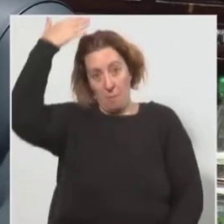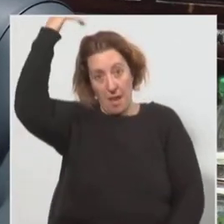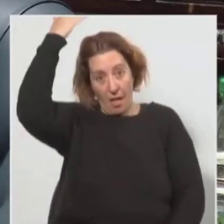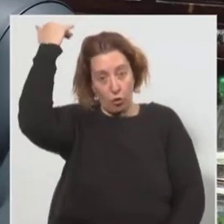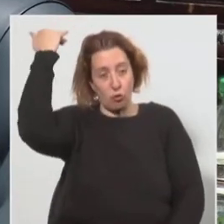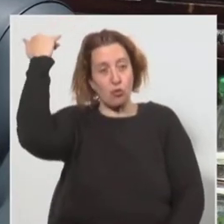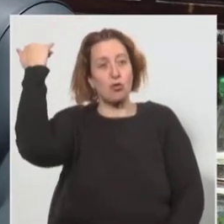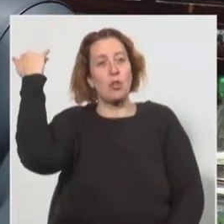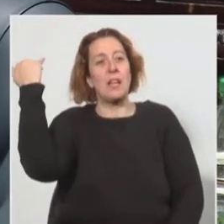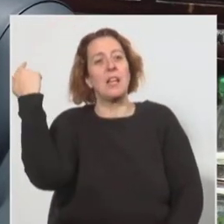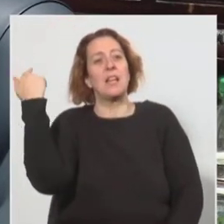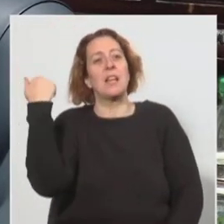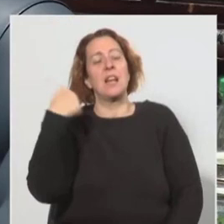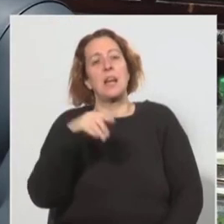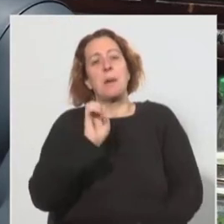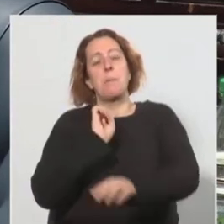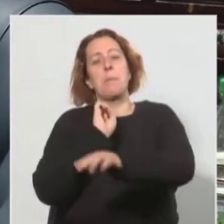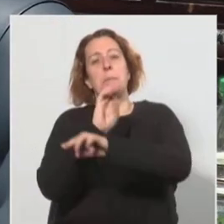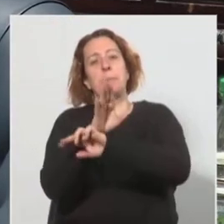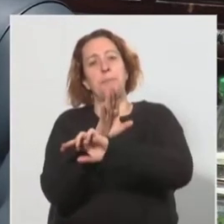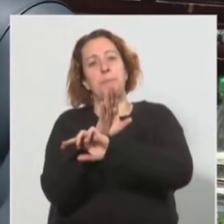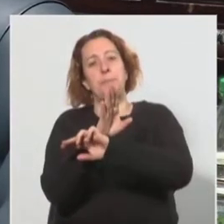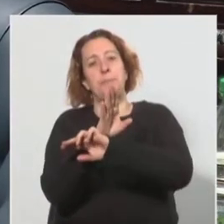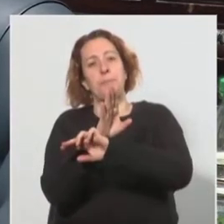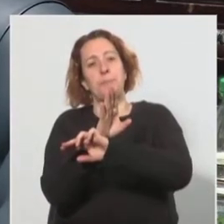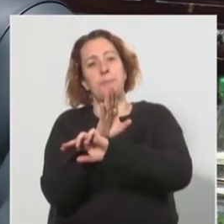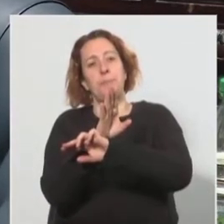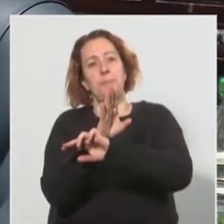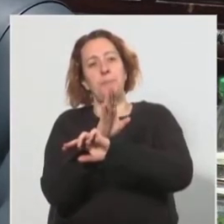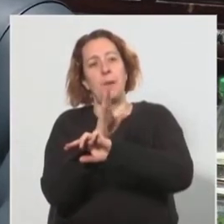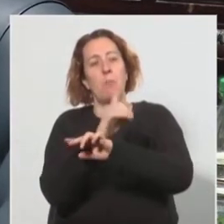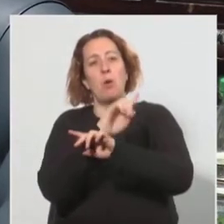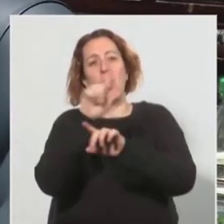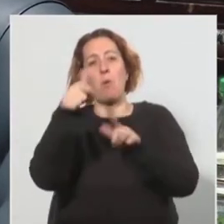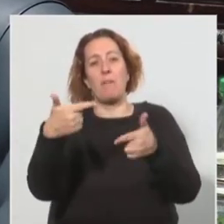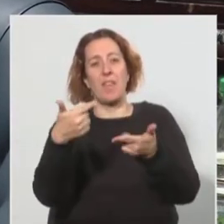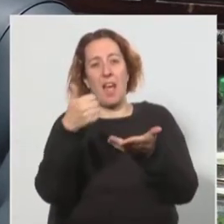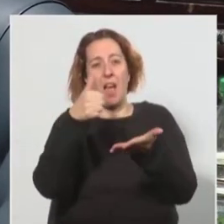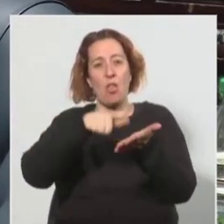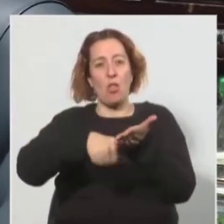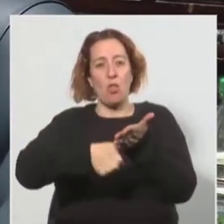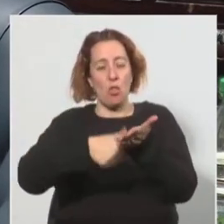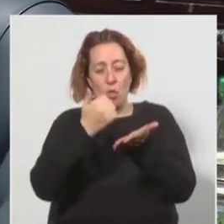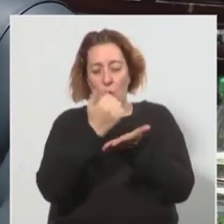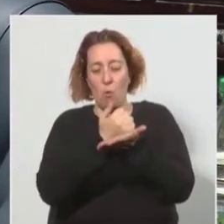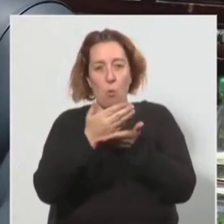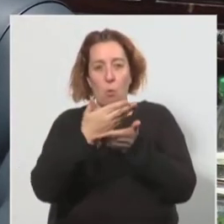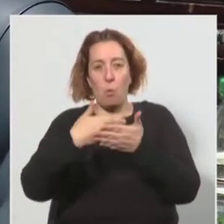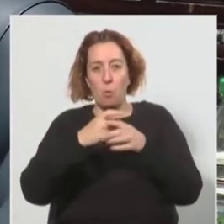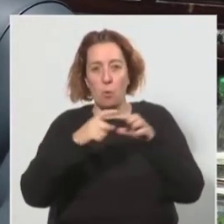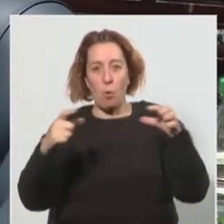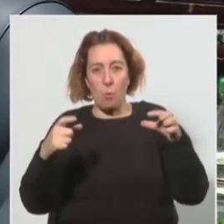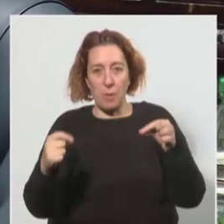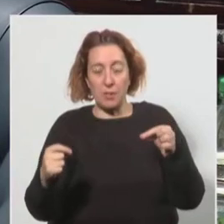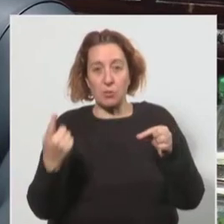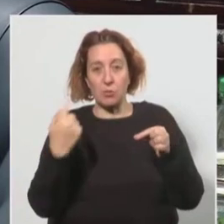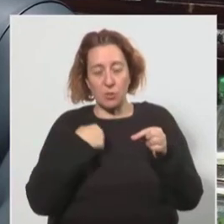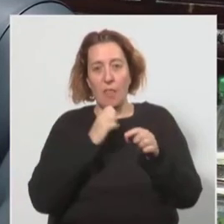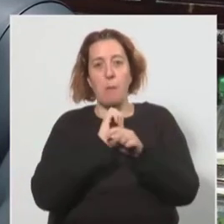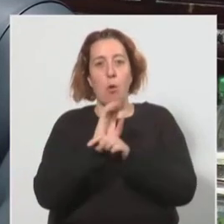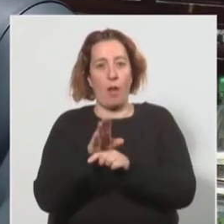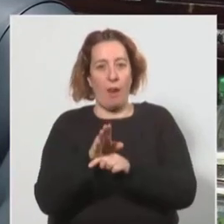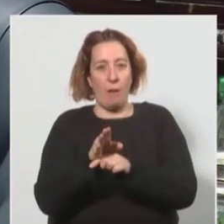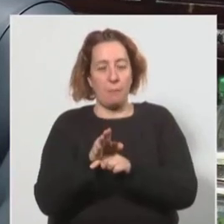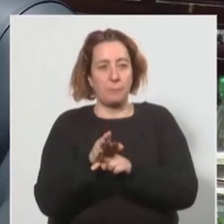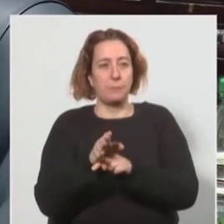Árabes Unidos lo deportara por encontrarse indocumentado. Además sabía que estaba siendo investigado, por